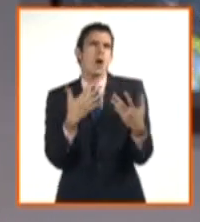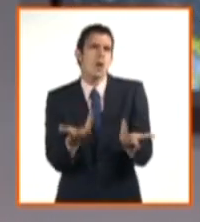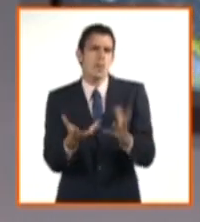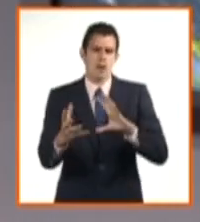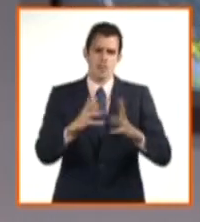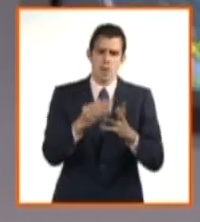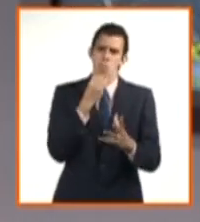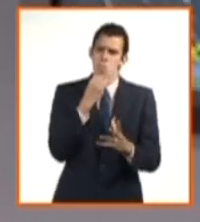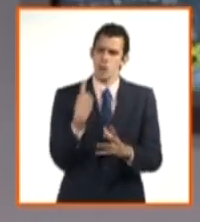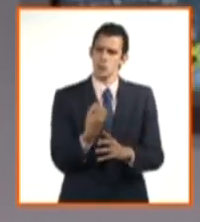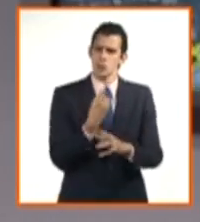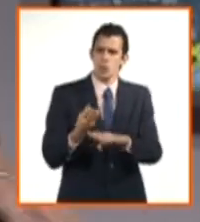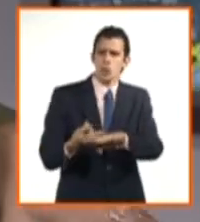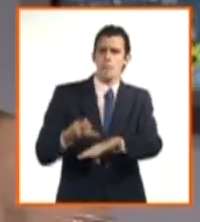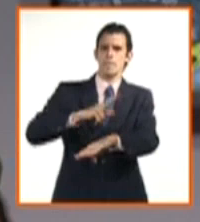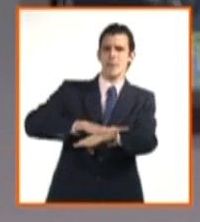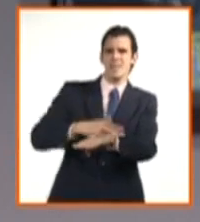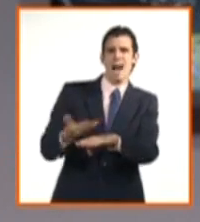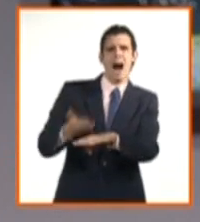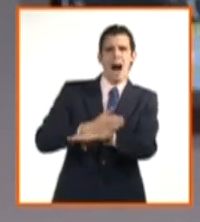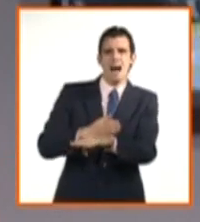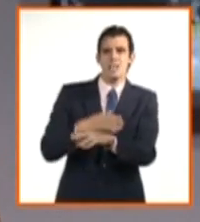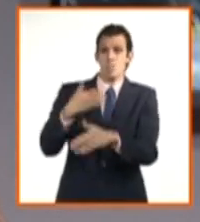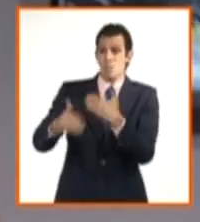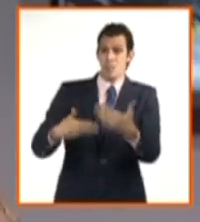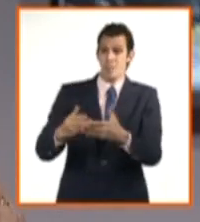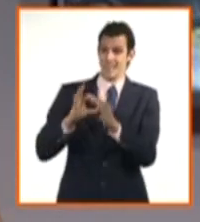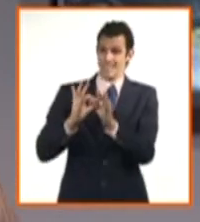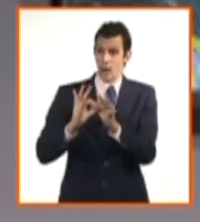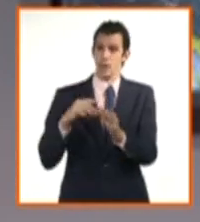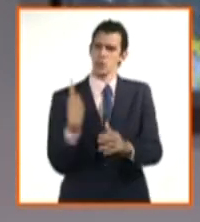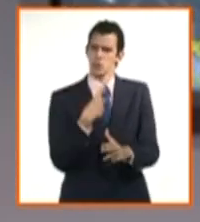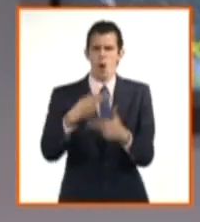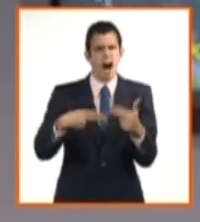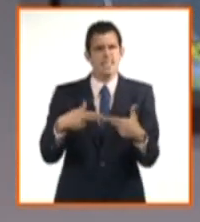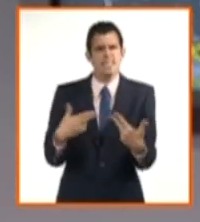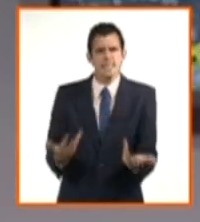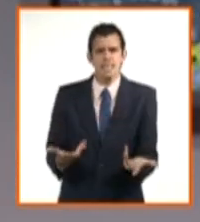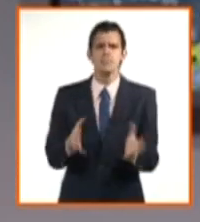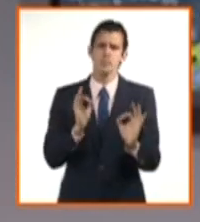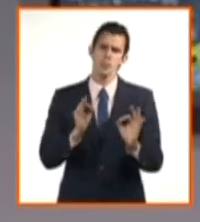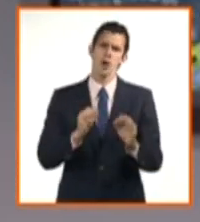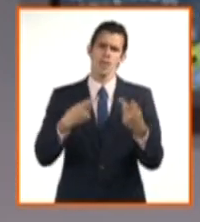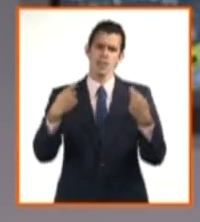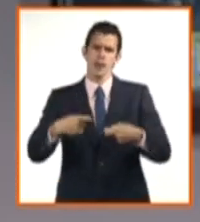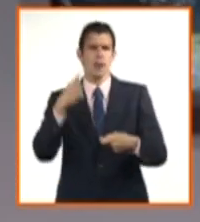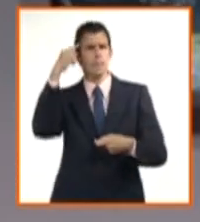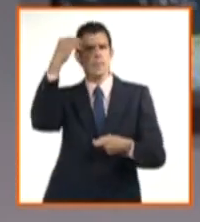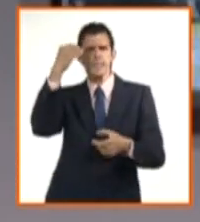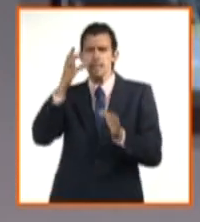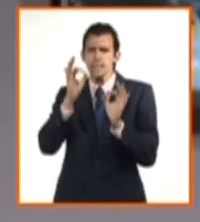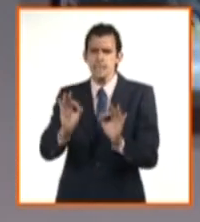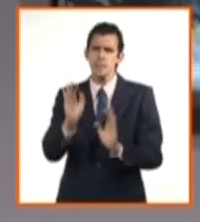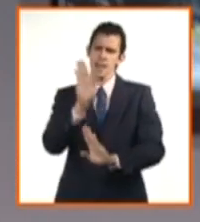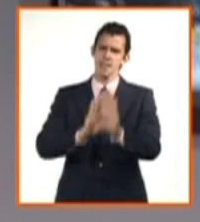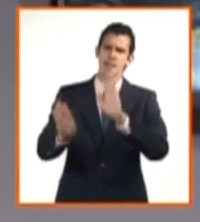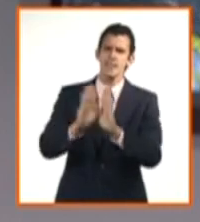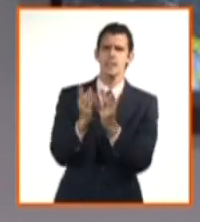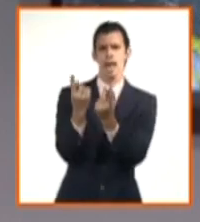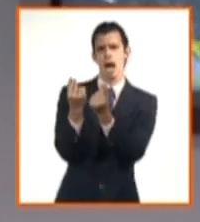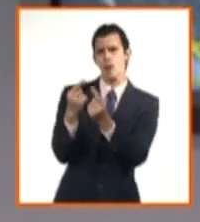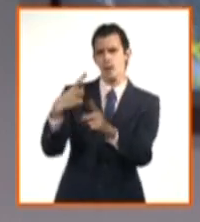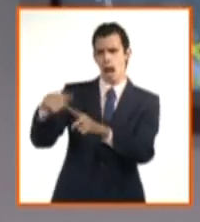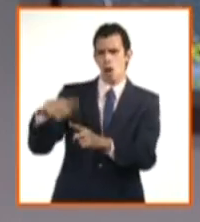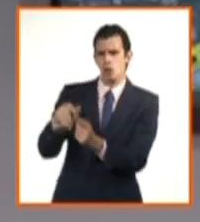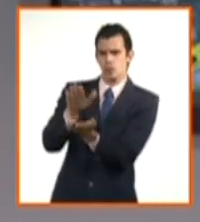decisores para la toma de decisión y lograr la protección de la población y la economía y algo muy definitorio que es en los temas de los planes de